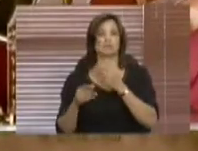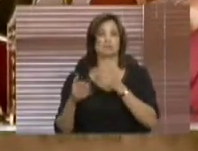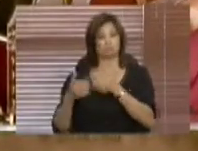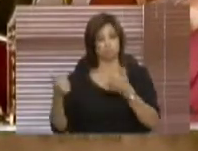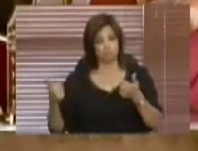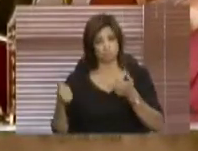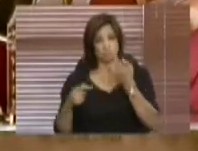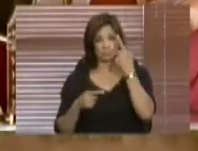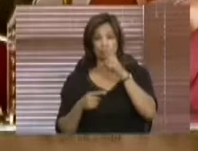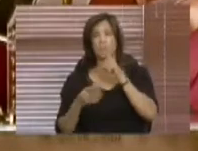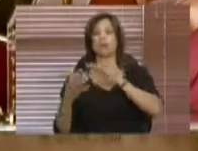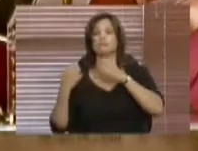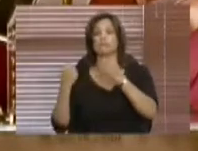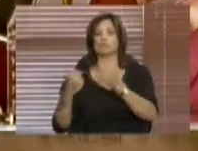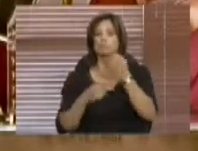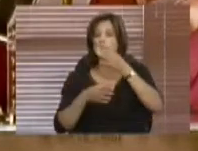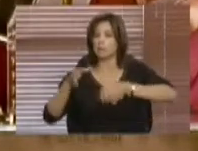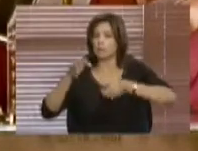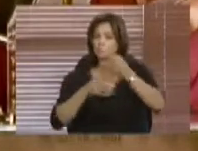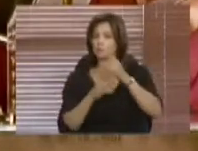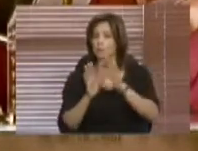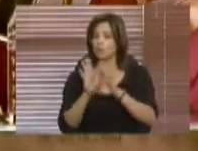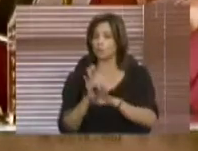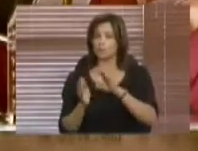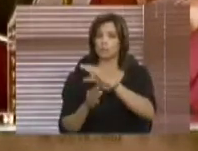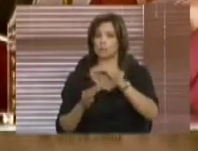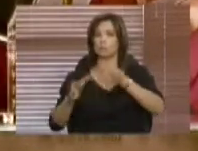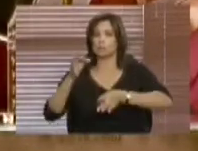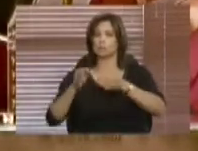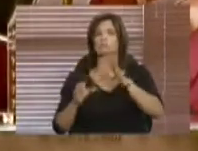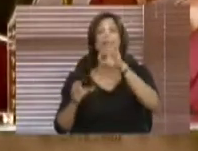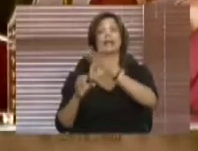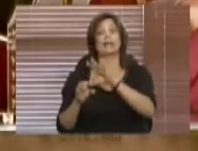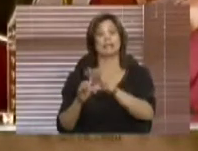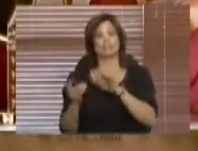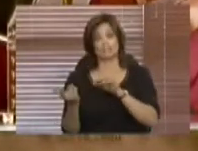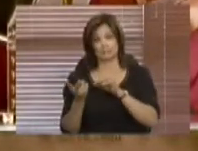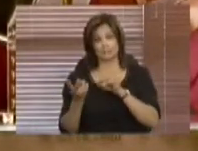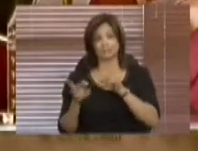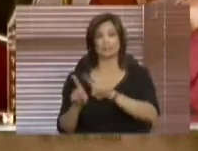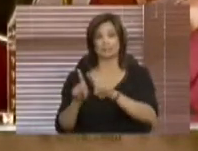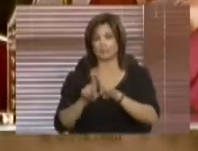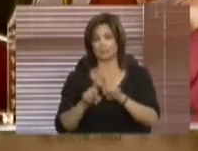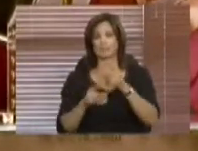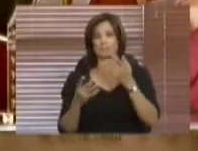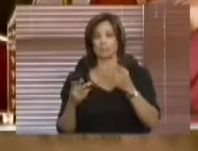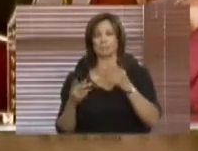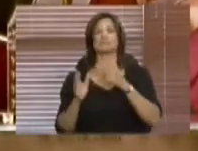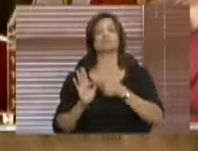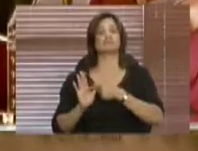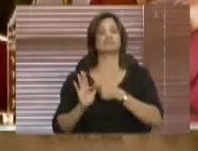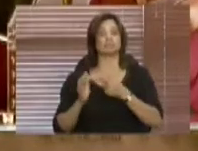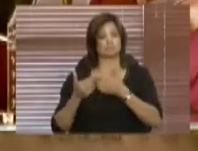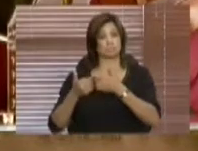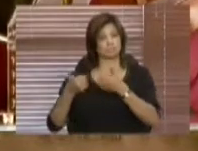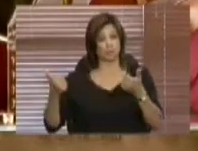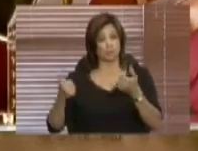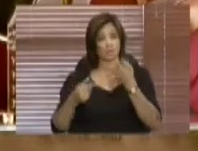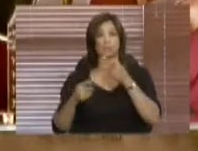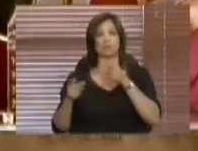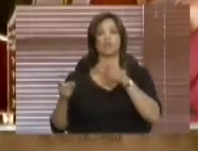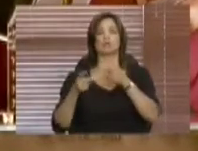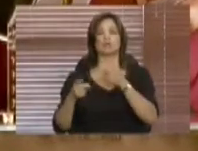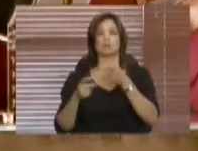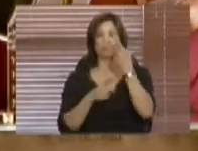separados, fortaleciendo la justicia constitucional y la justicia electoral, al tiempo que democratizó el